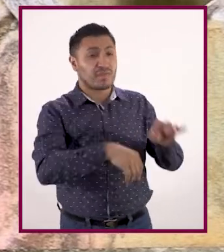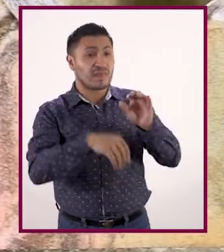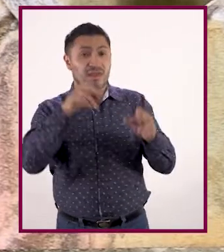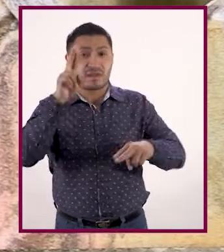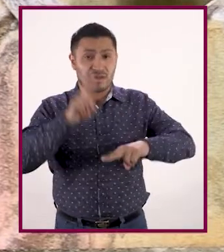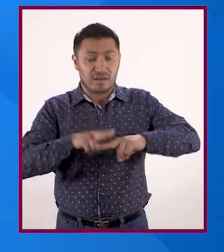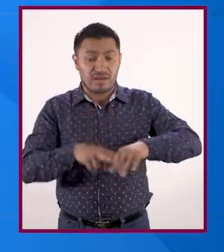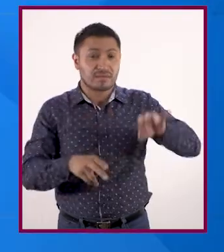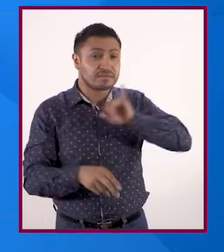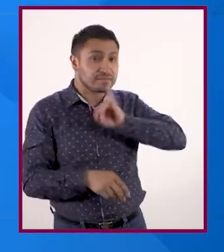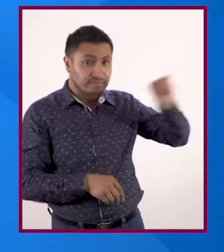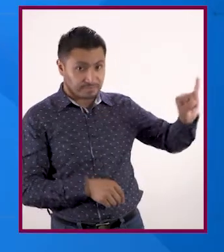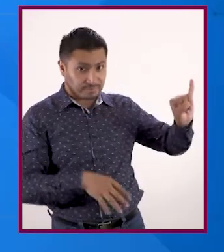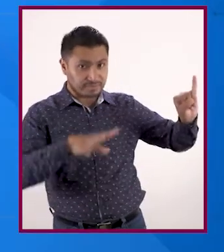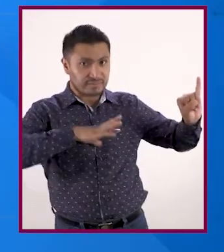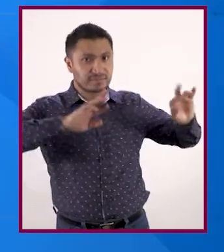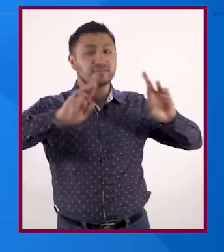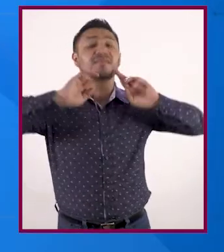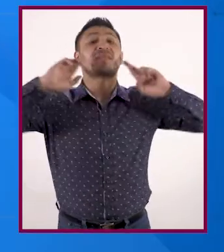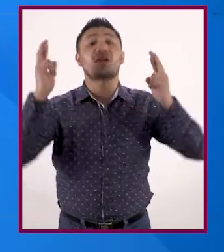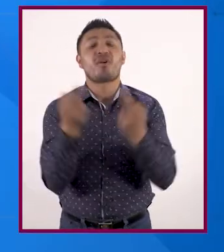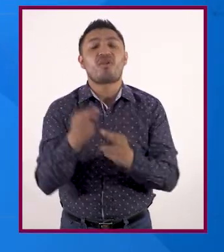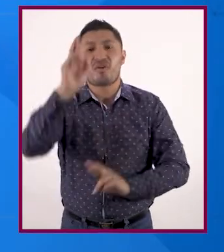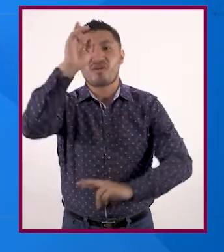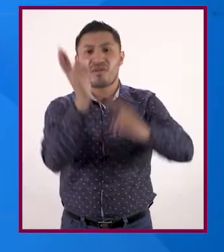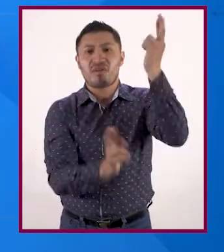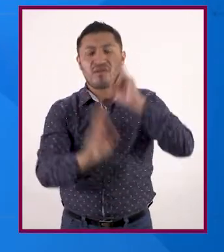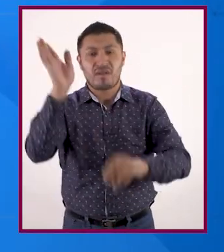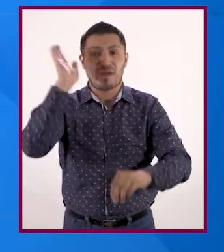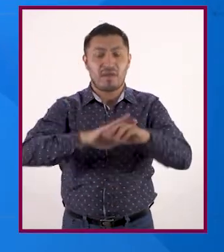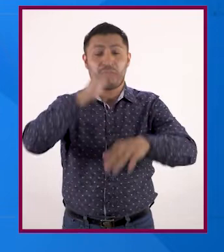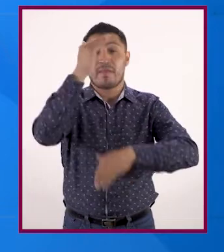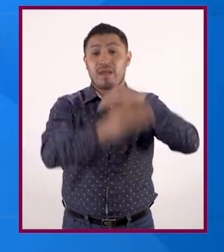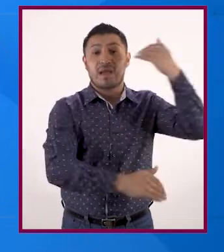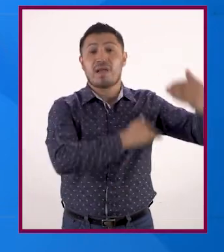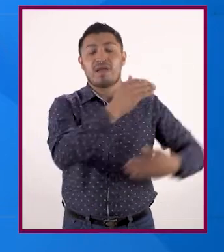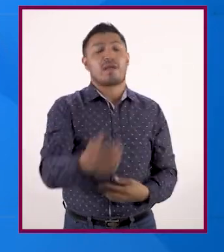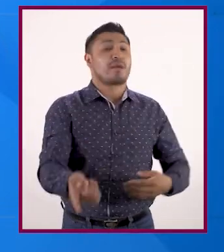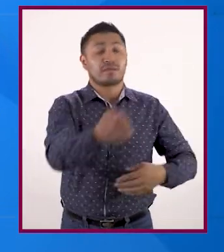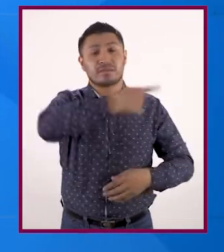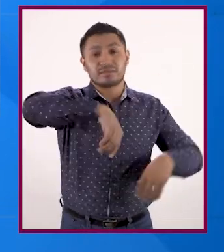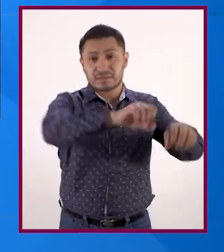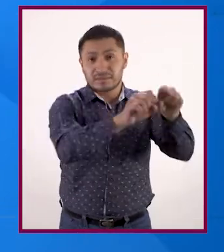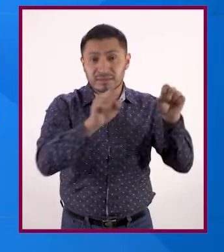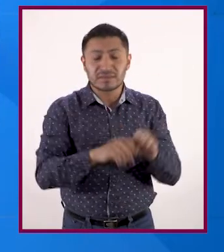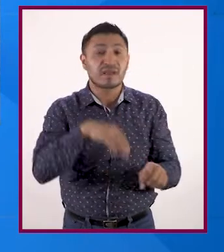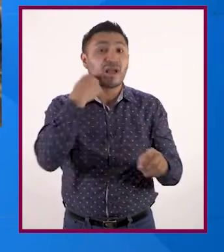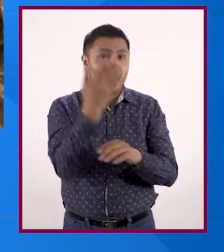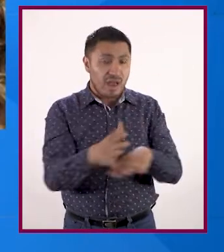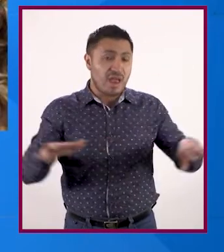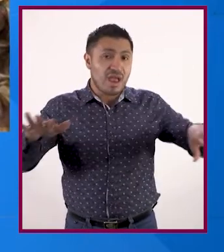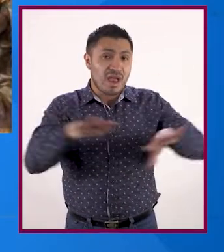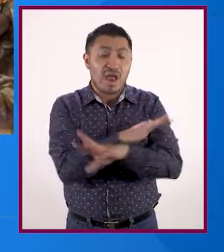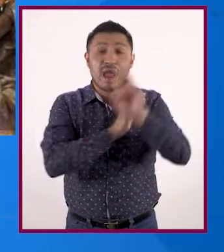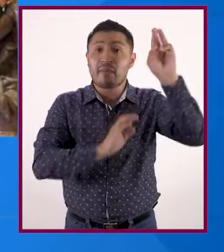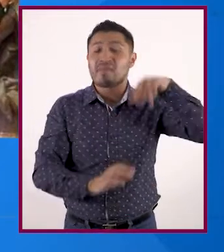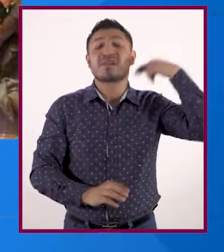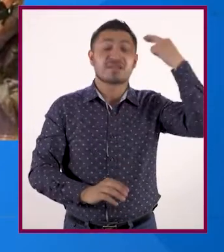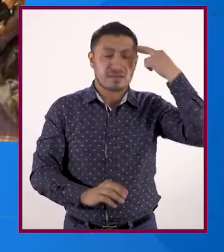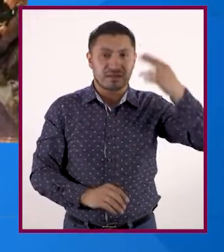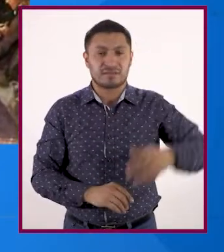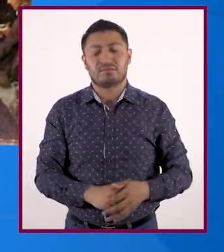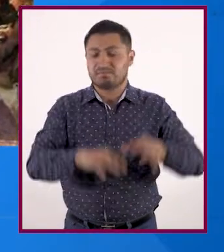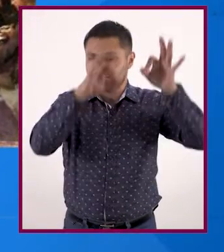izquierda se reunieron los revolucionarios más progresistas de la sala los que pedían un cambio de orden radical